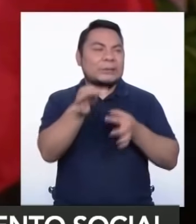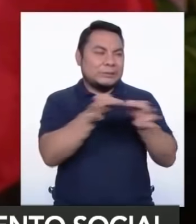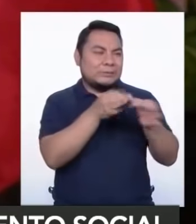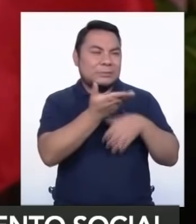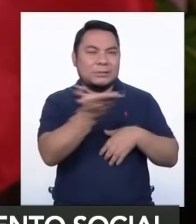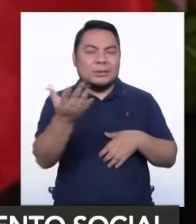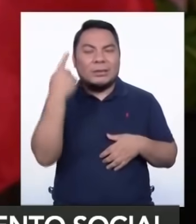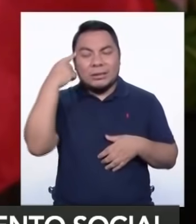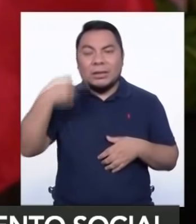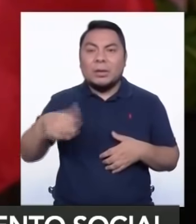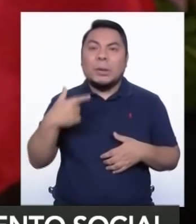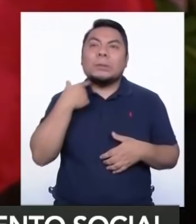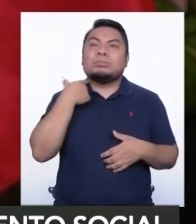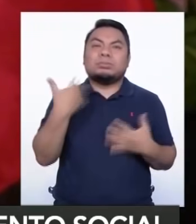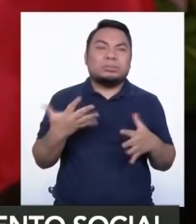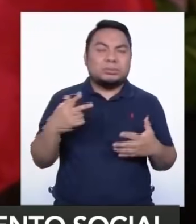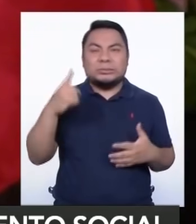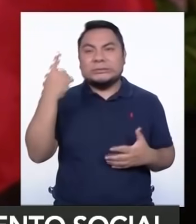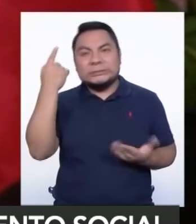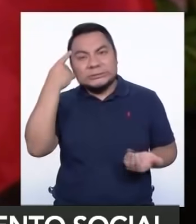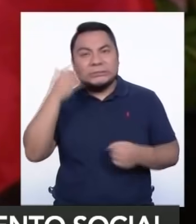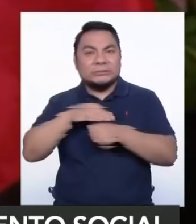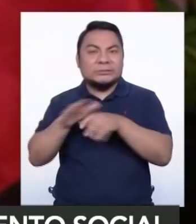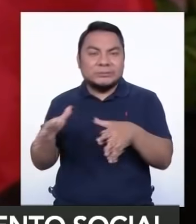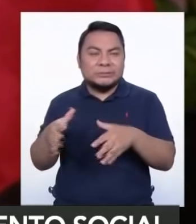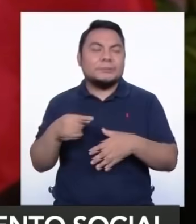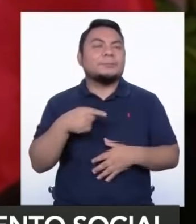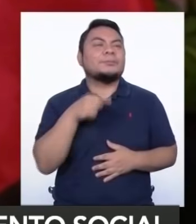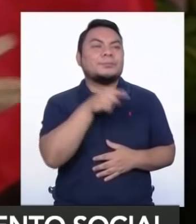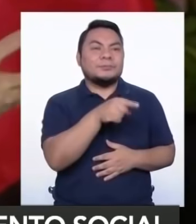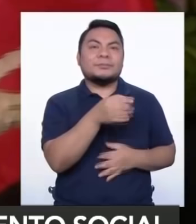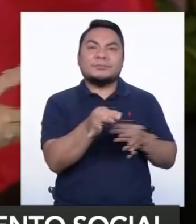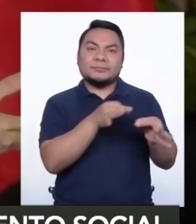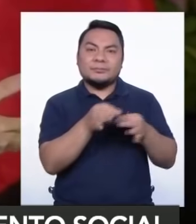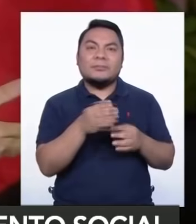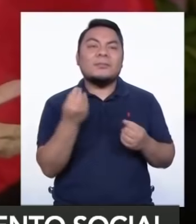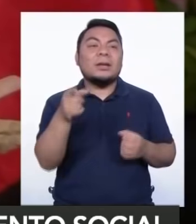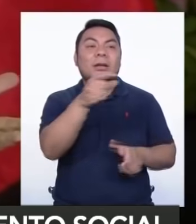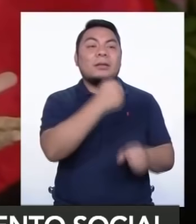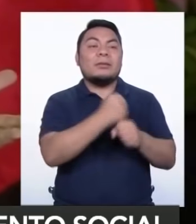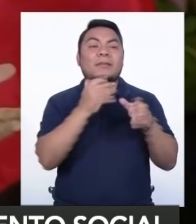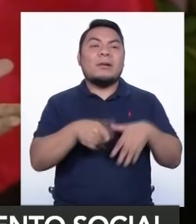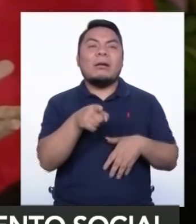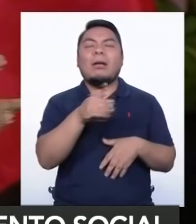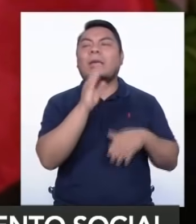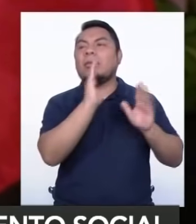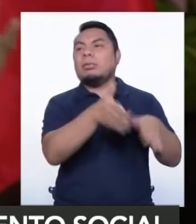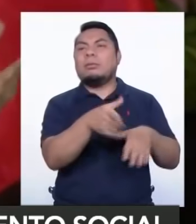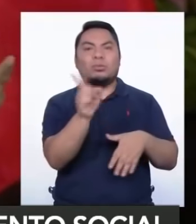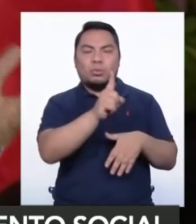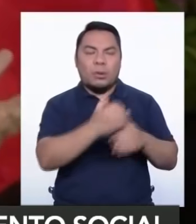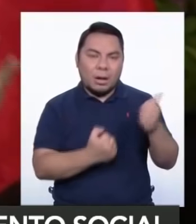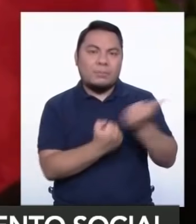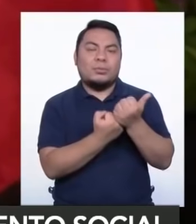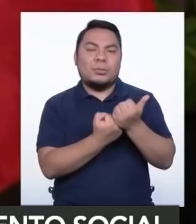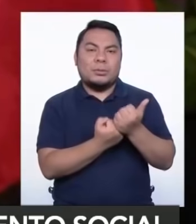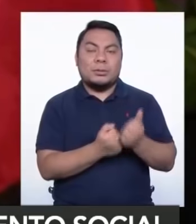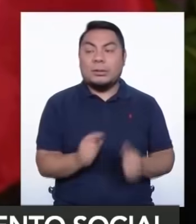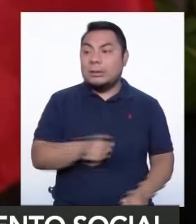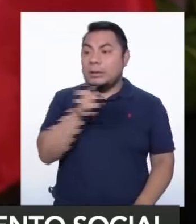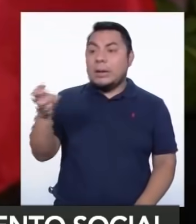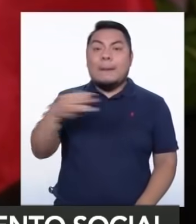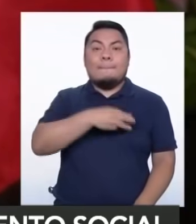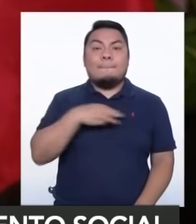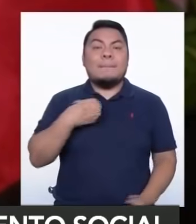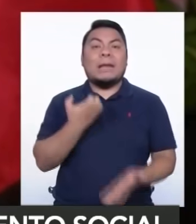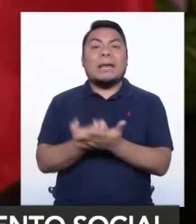la gravedad de la situación, podamos no desamparar a los trabajadores. Y la ministra de Economía, para que nos diga